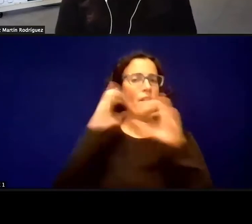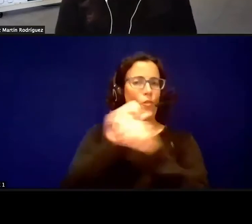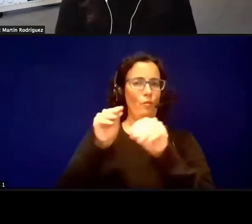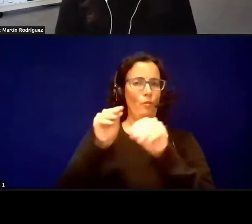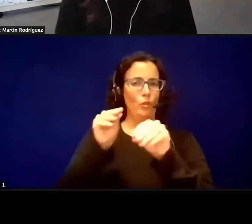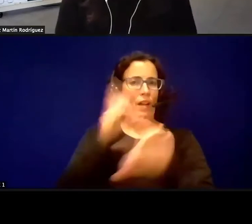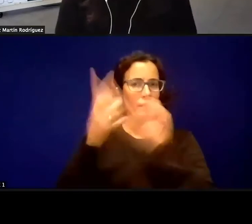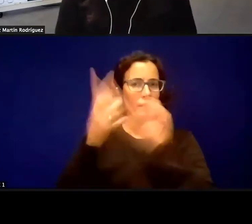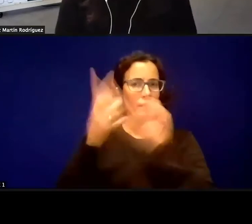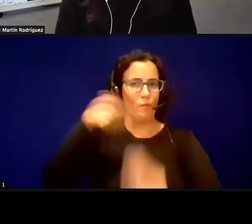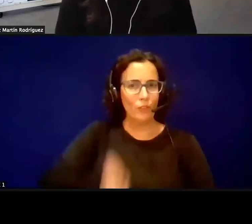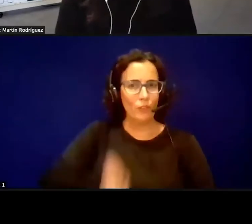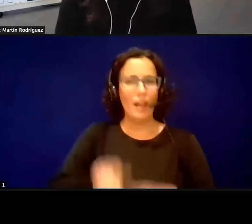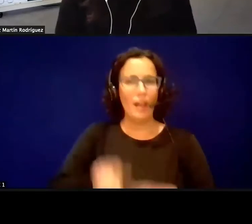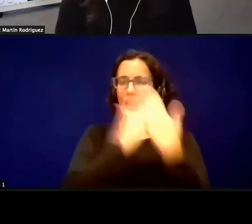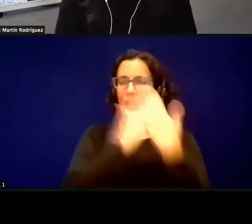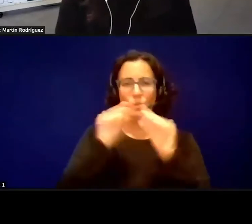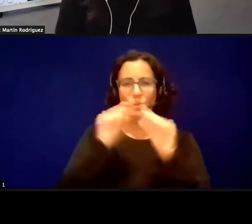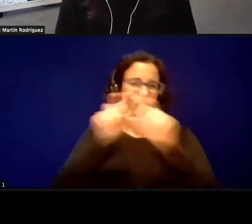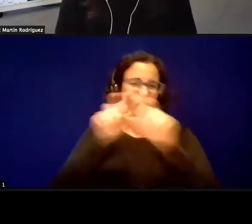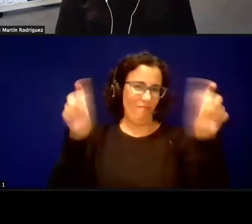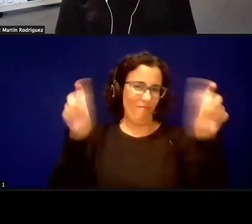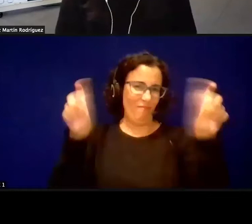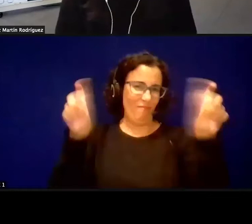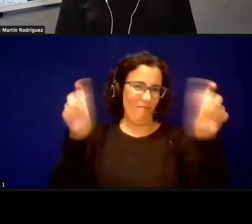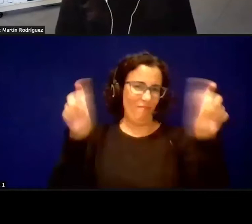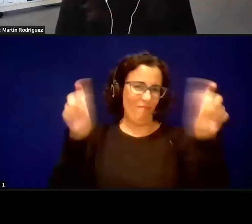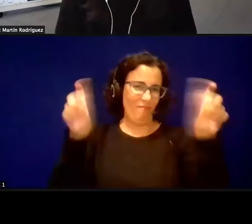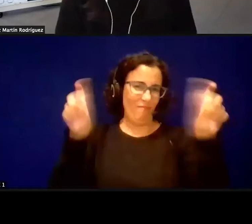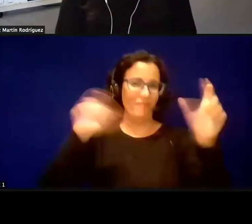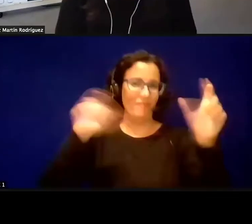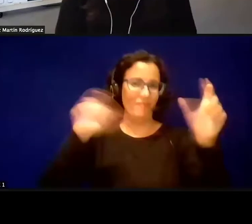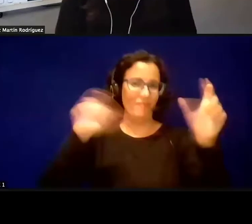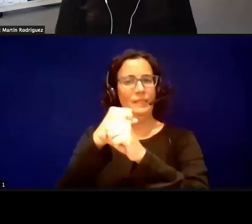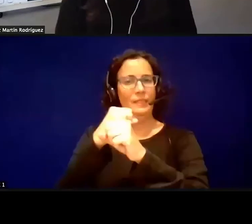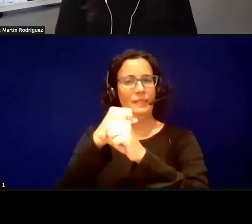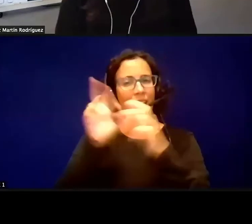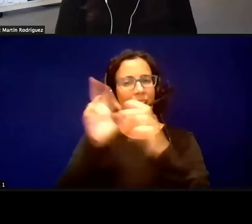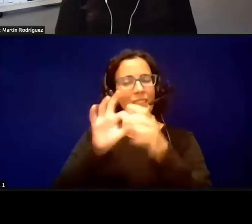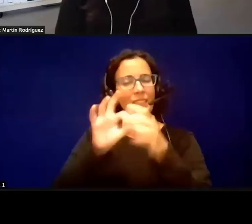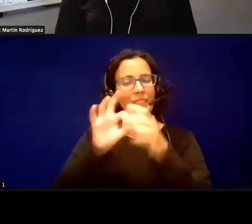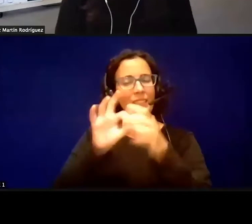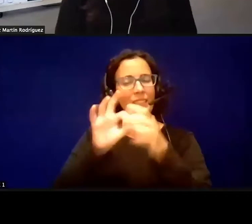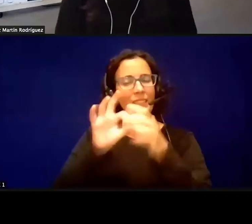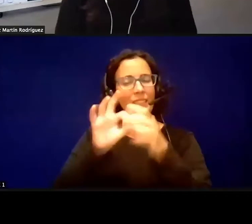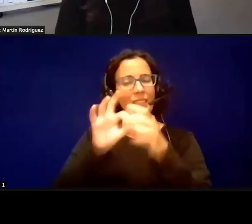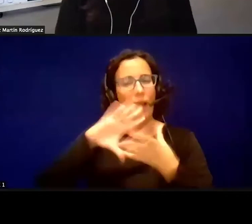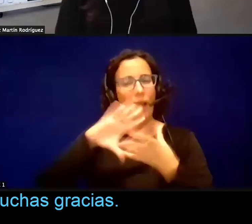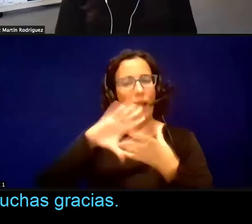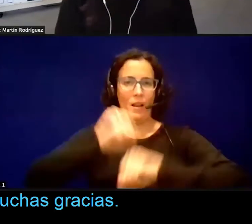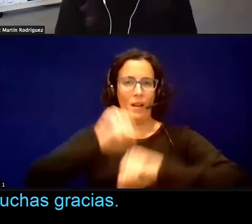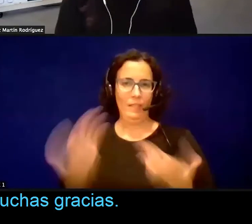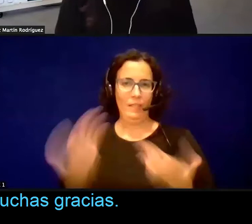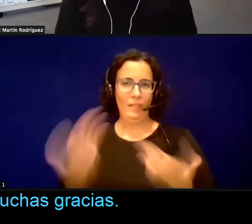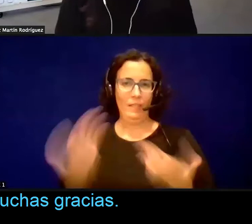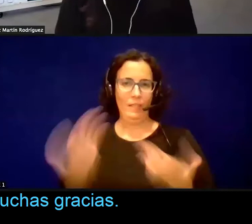estudio, de vuestra firma de arquitectura enfocada a la adecuación para las personas mayores, personas de edad avanzada?